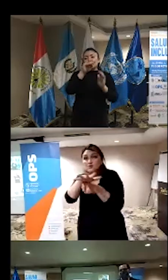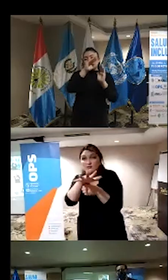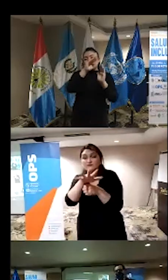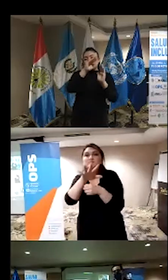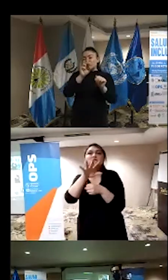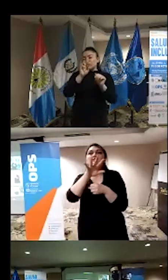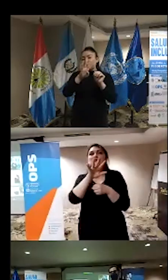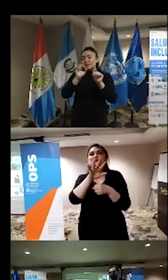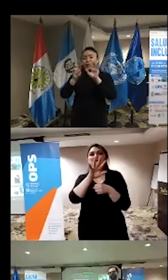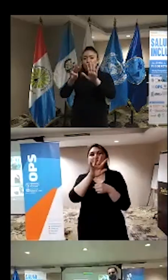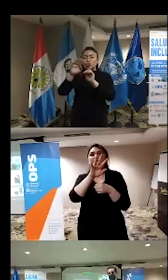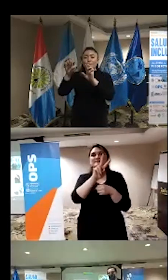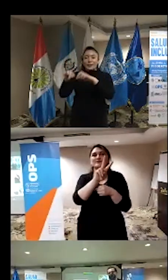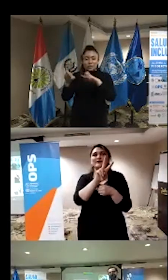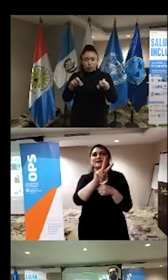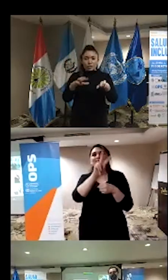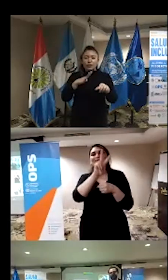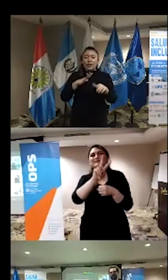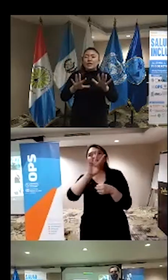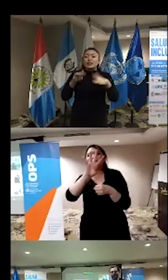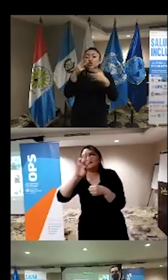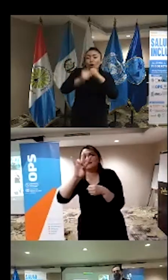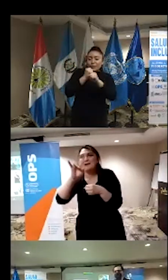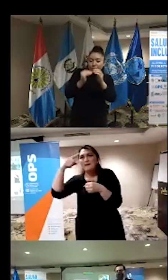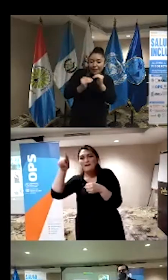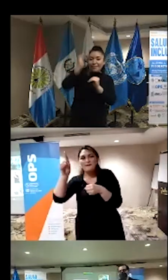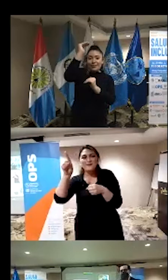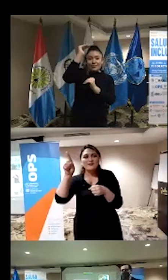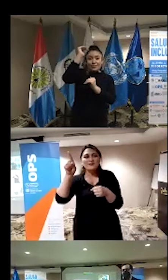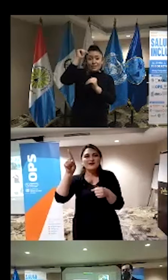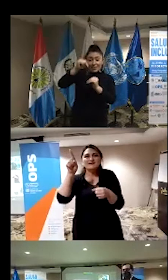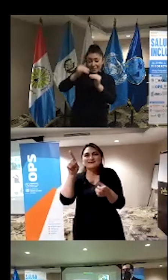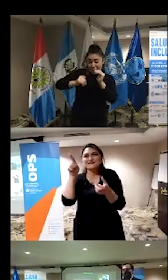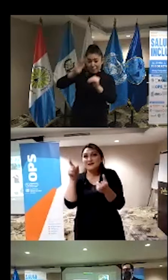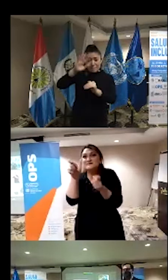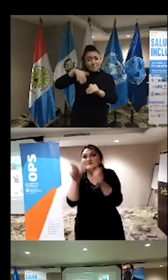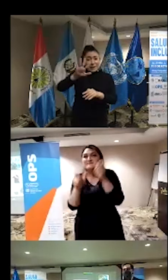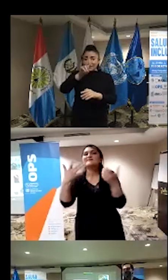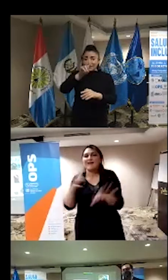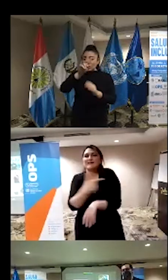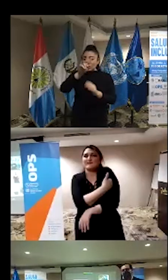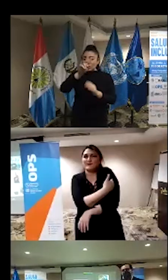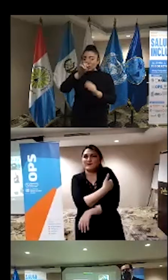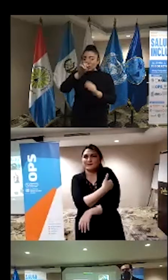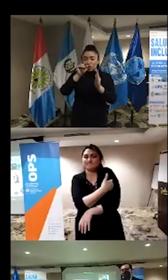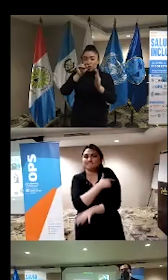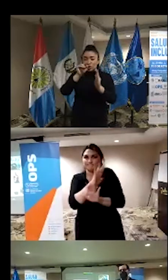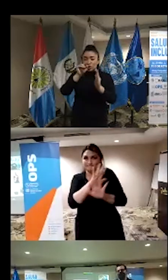2.154.848 personas de 18 años en adelante, y de estas, más de 2 millones de personas, únicamente